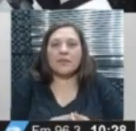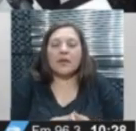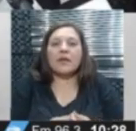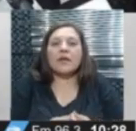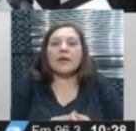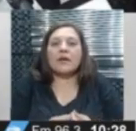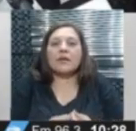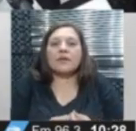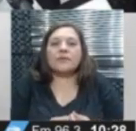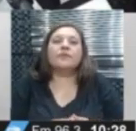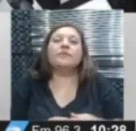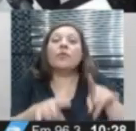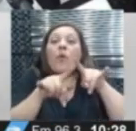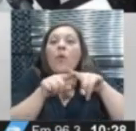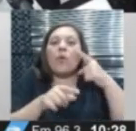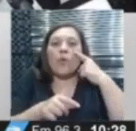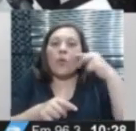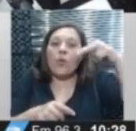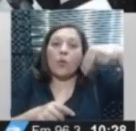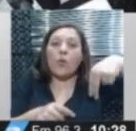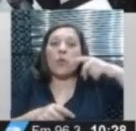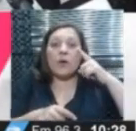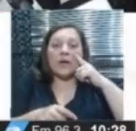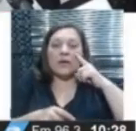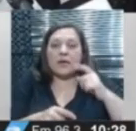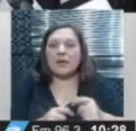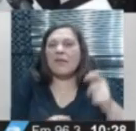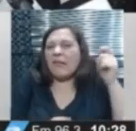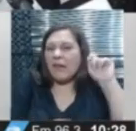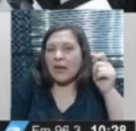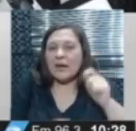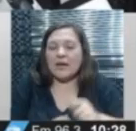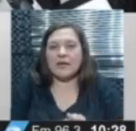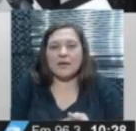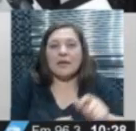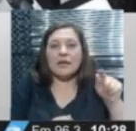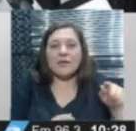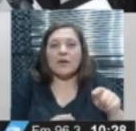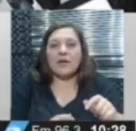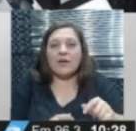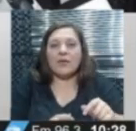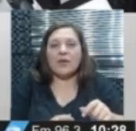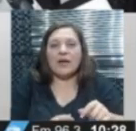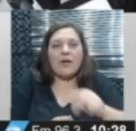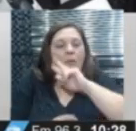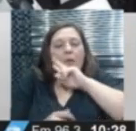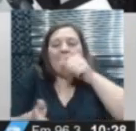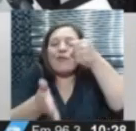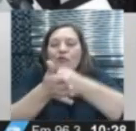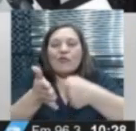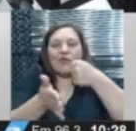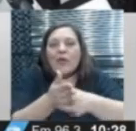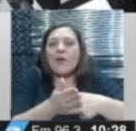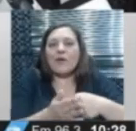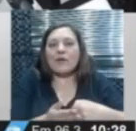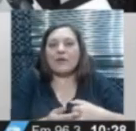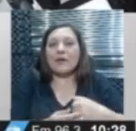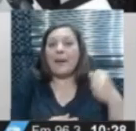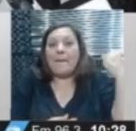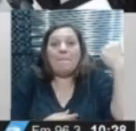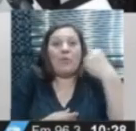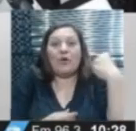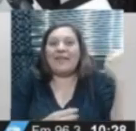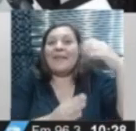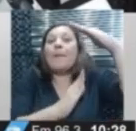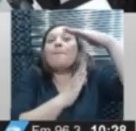colonialismo en ese momento no no nos olvidemos que estaba estaba estaban los